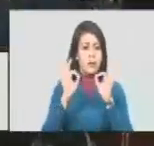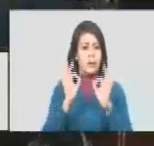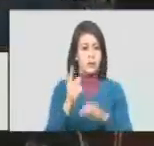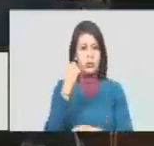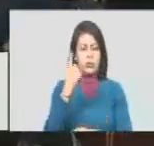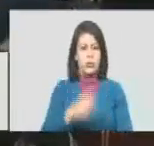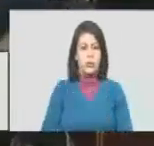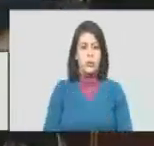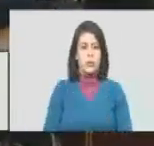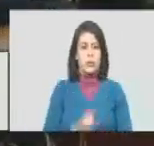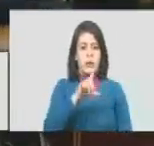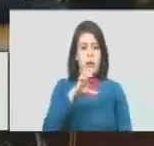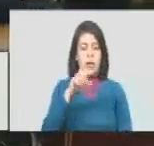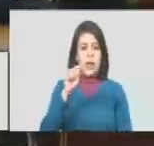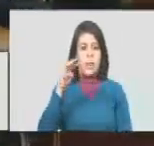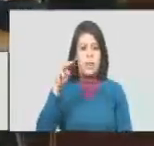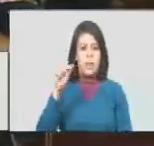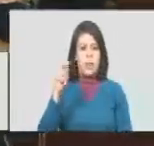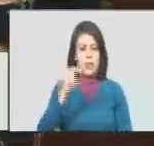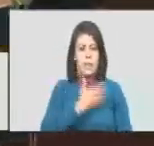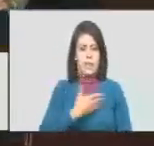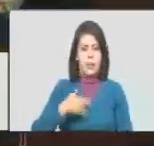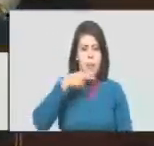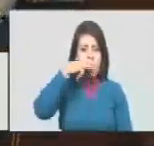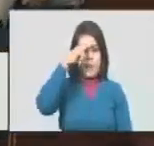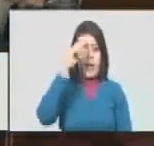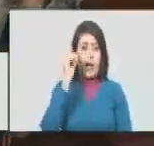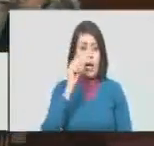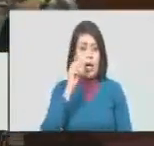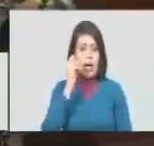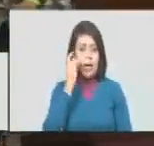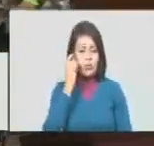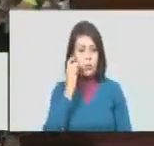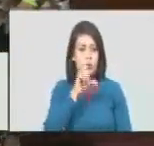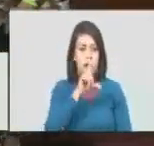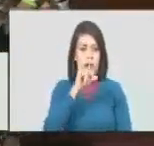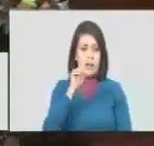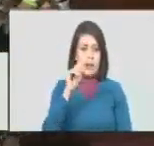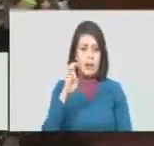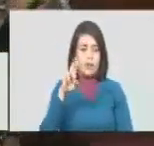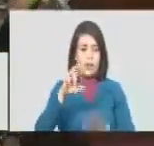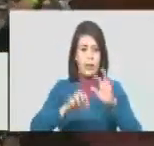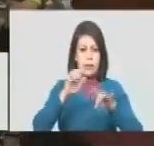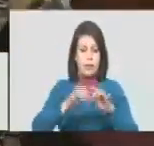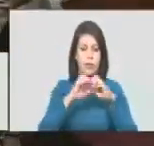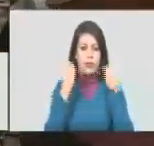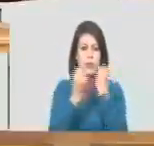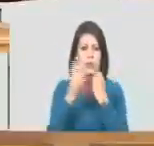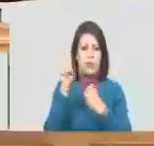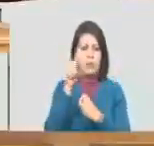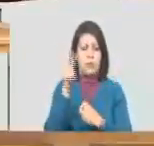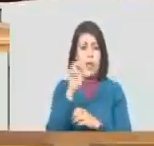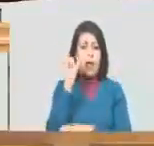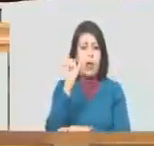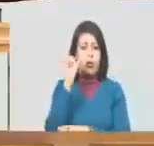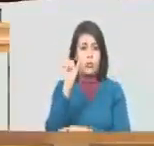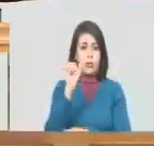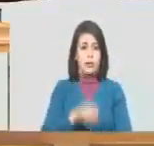Uno, Letman España, presidente de Papá Azul, Lisbeth Soto, secretaria general de la Organización Venezolana de